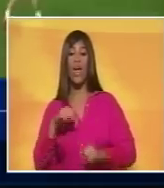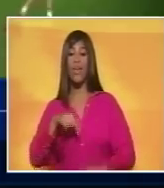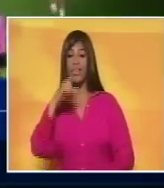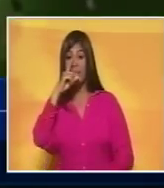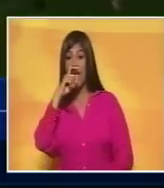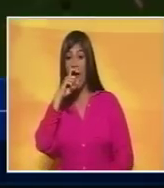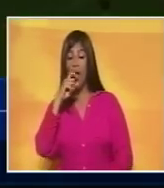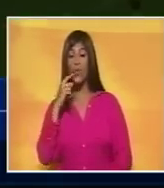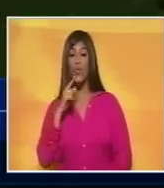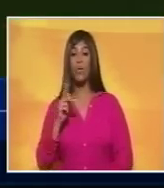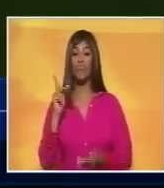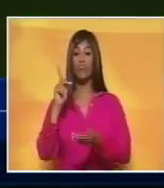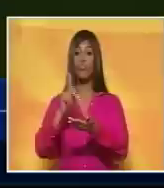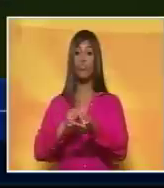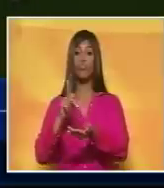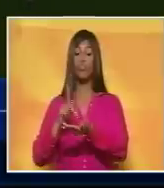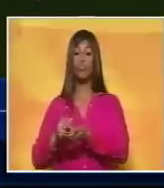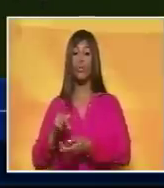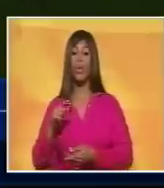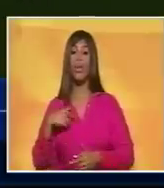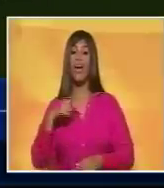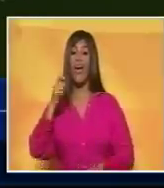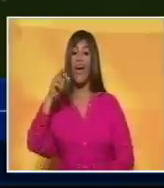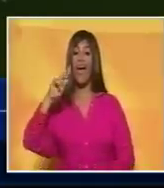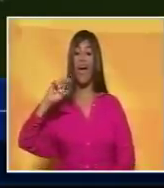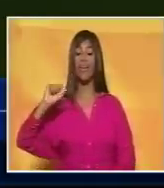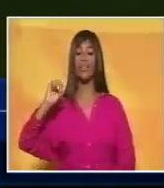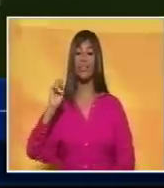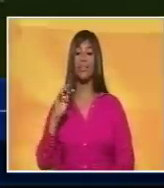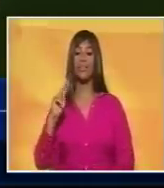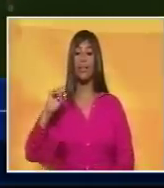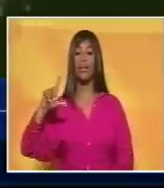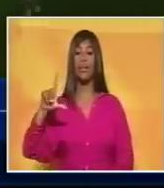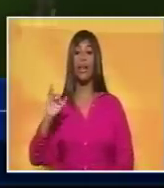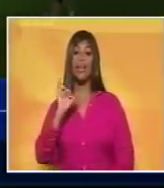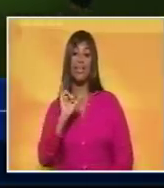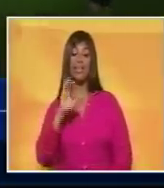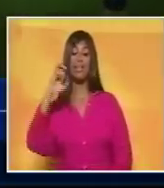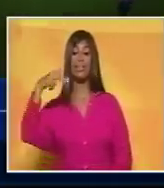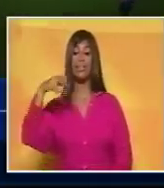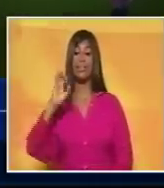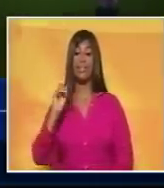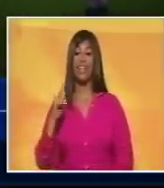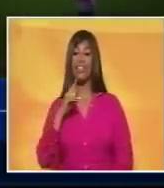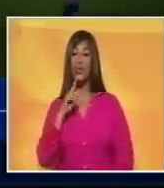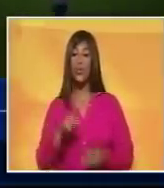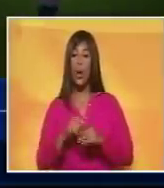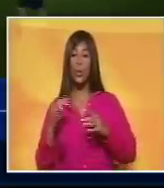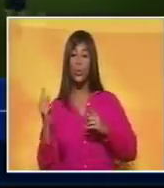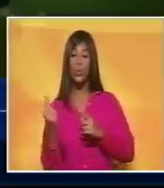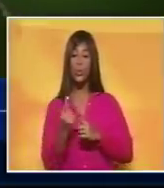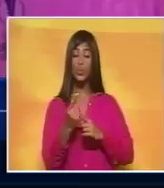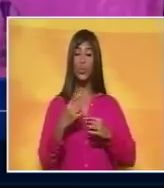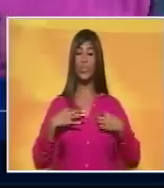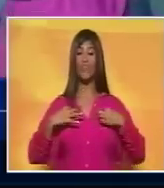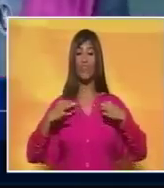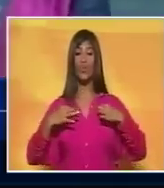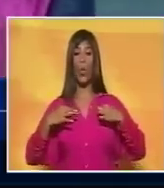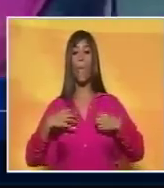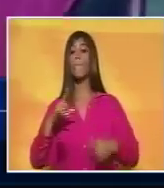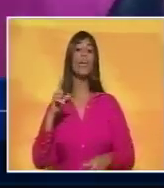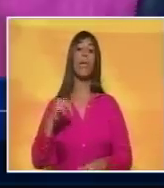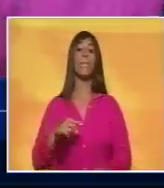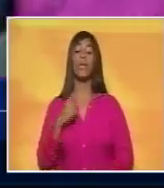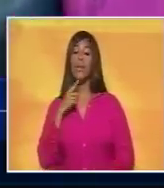este año tendrá como protagonistas a Arsenal y Chelsea. En el cuadro blue parece haber un clima de tormenta en el vestuario.